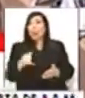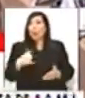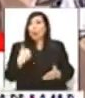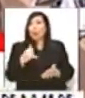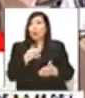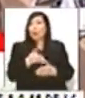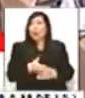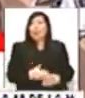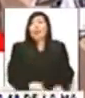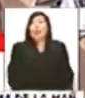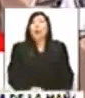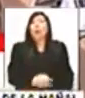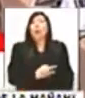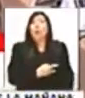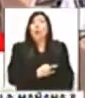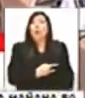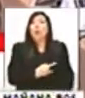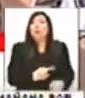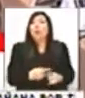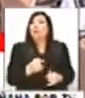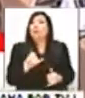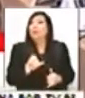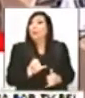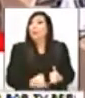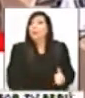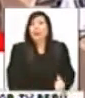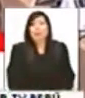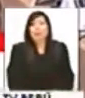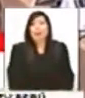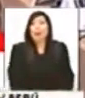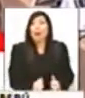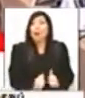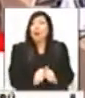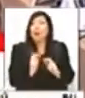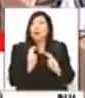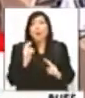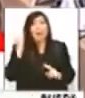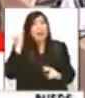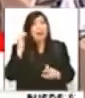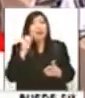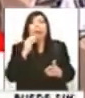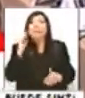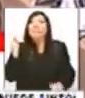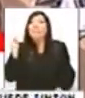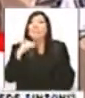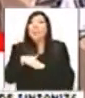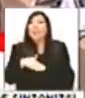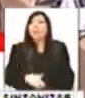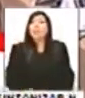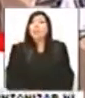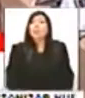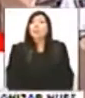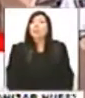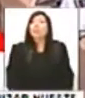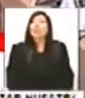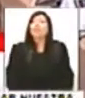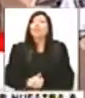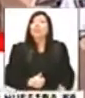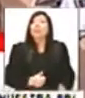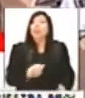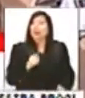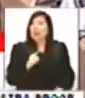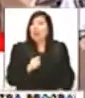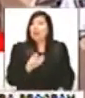que entran a las universidades y terminan con un enfoque falso. ¿Cuál es el enfoque falso?